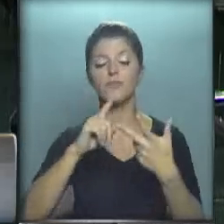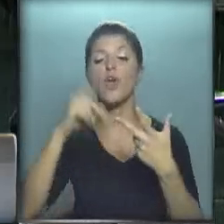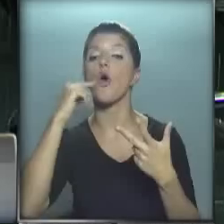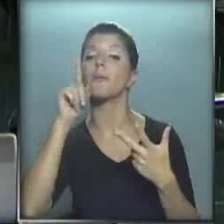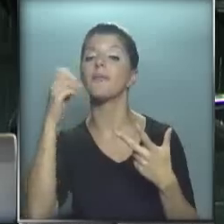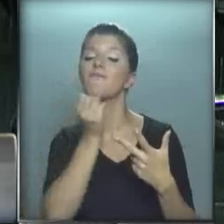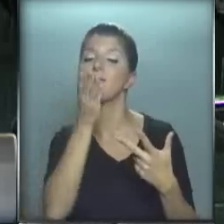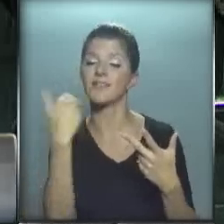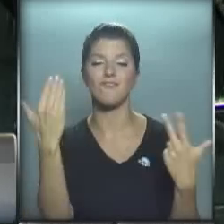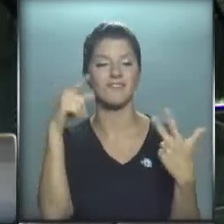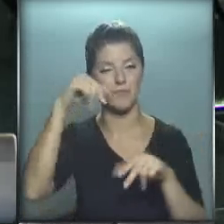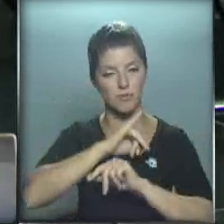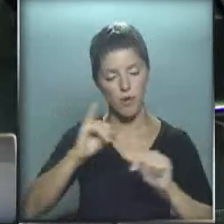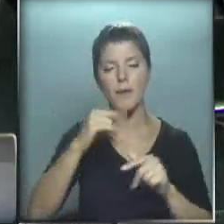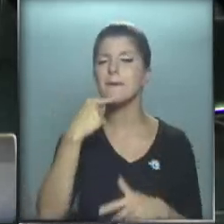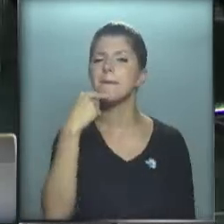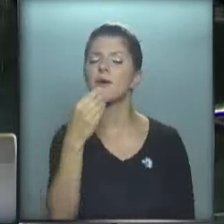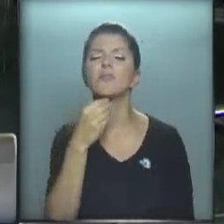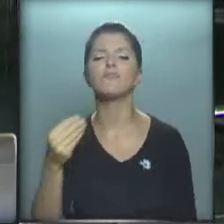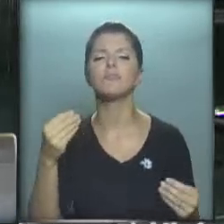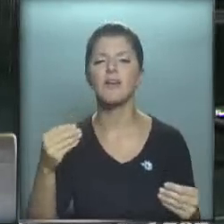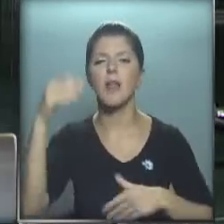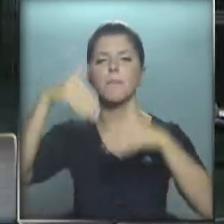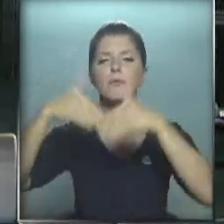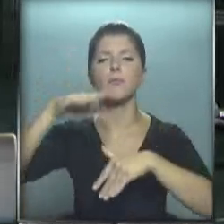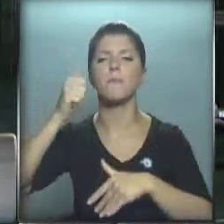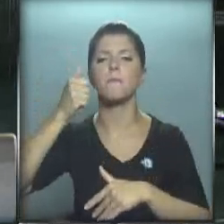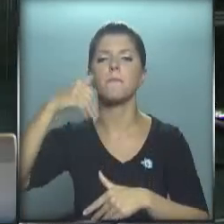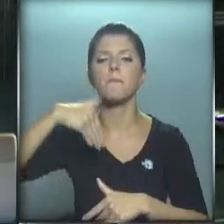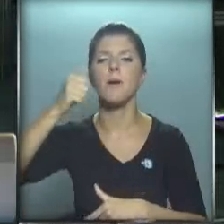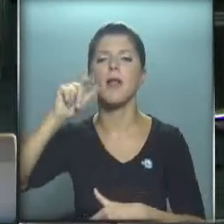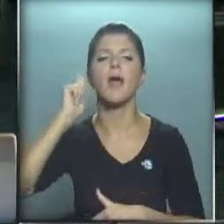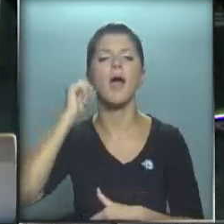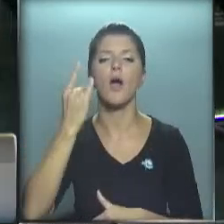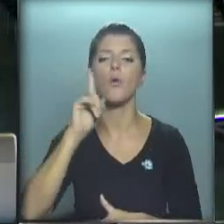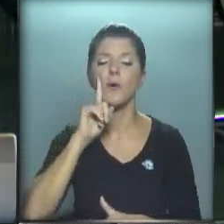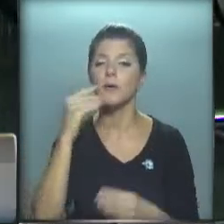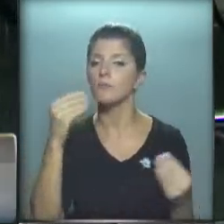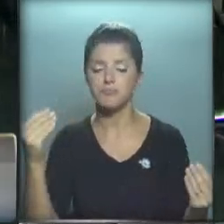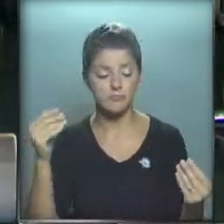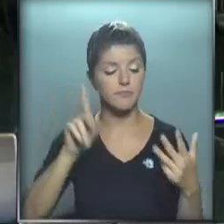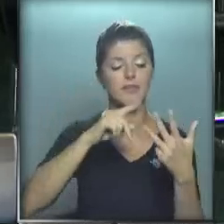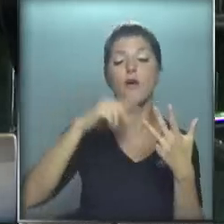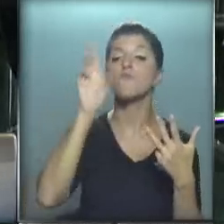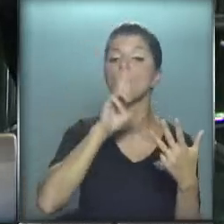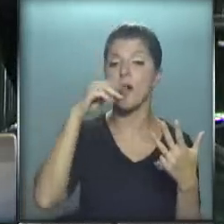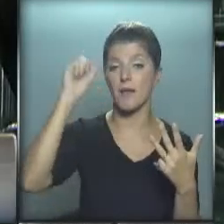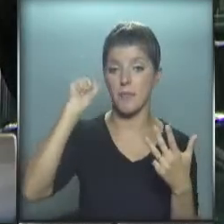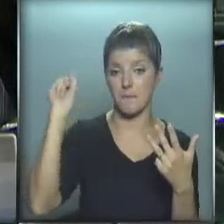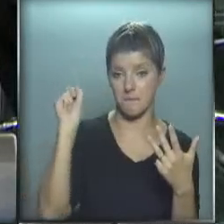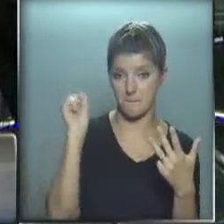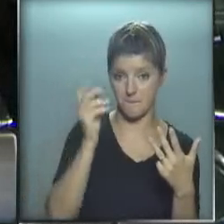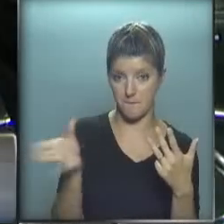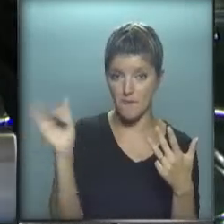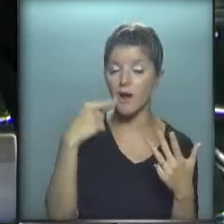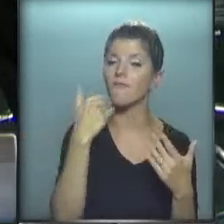programa pregunta qué pasó con las elecciones en malawii eh Laura de merlo felicita por el programa dice que